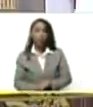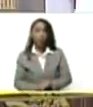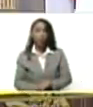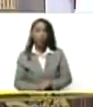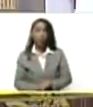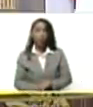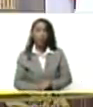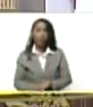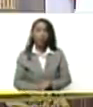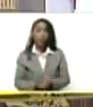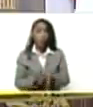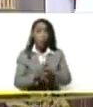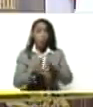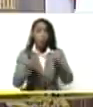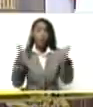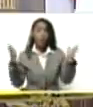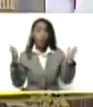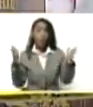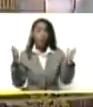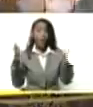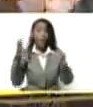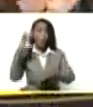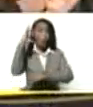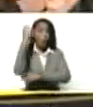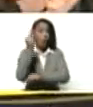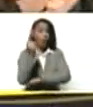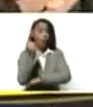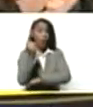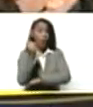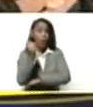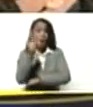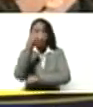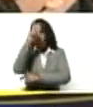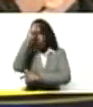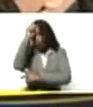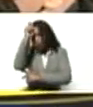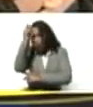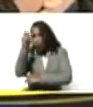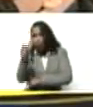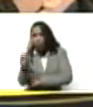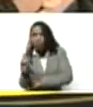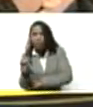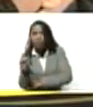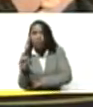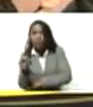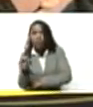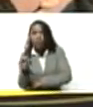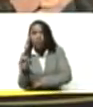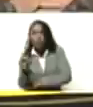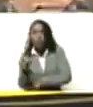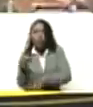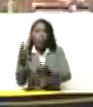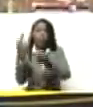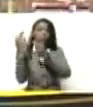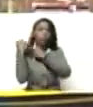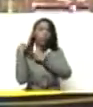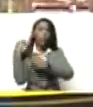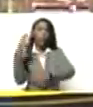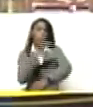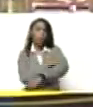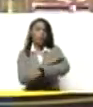eeuu brasil y otros países del mundo nosotros empezamos con mucho